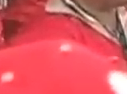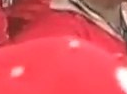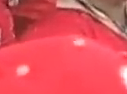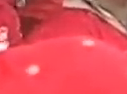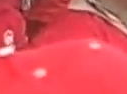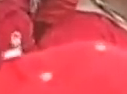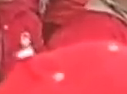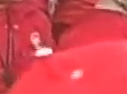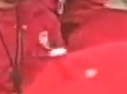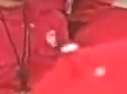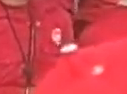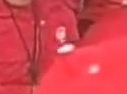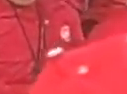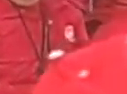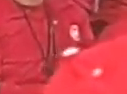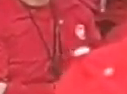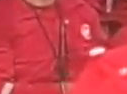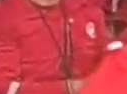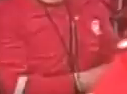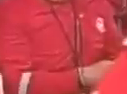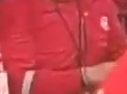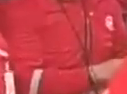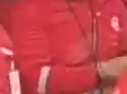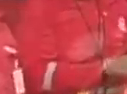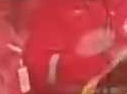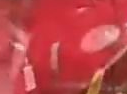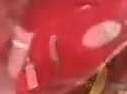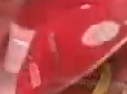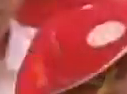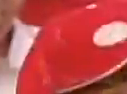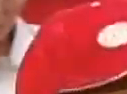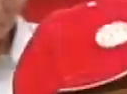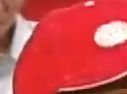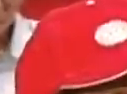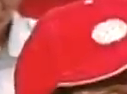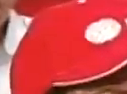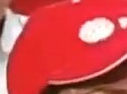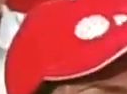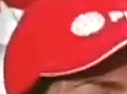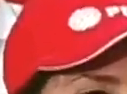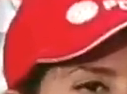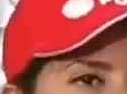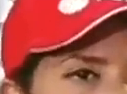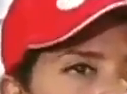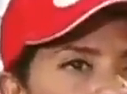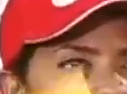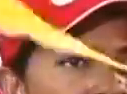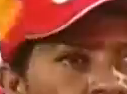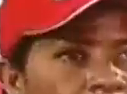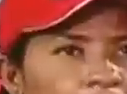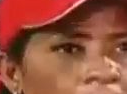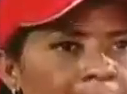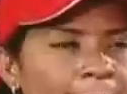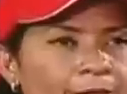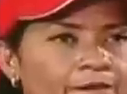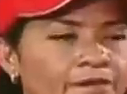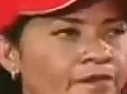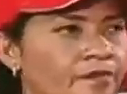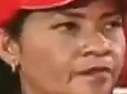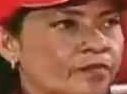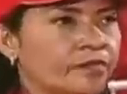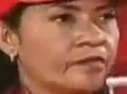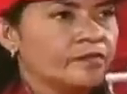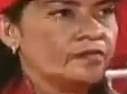Venezuela inició con el paro petrolero el 6 de diciembre de 2002, apuntando a la industria petrolera venezolana